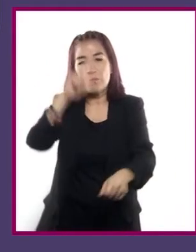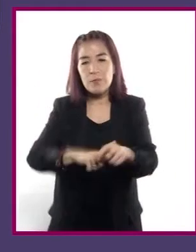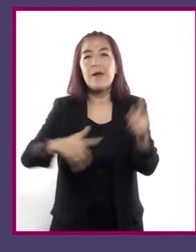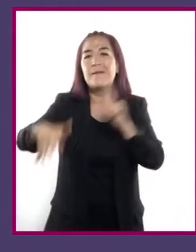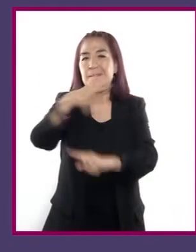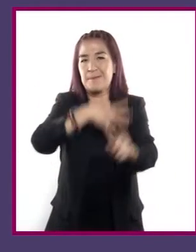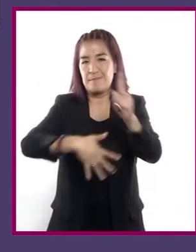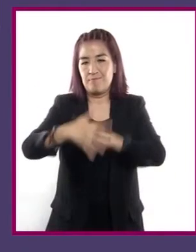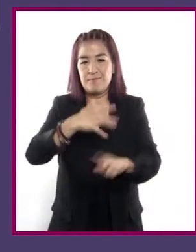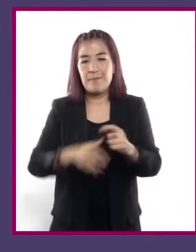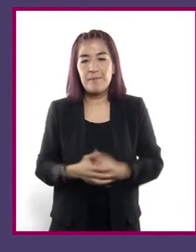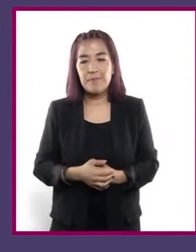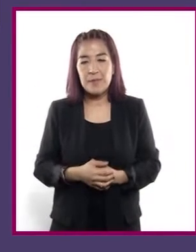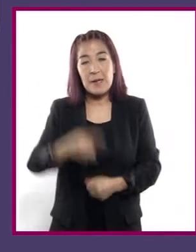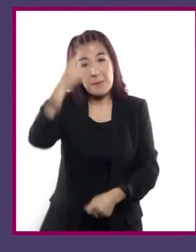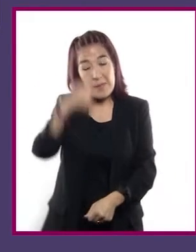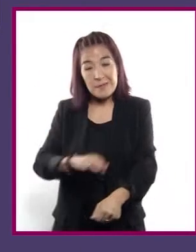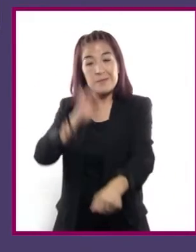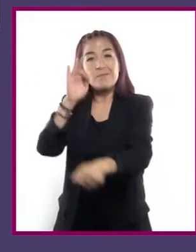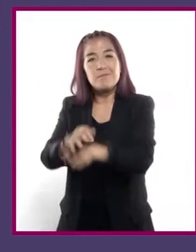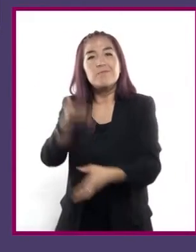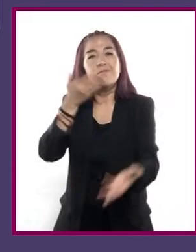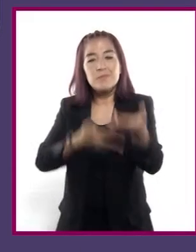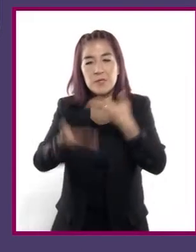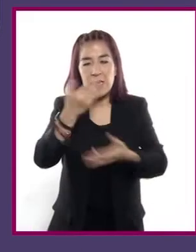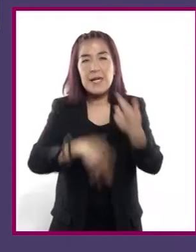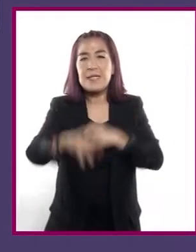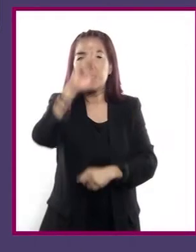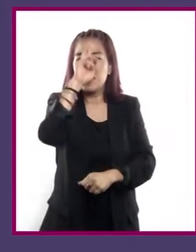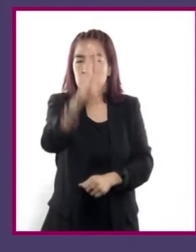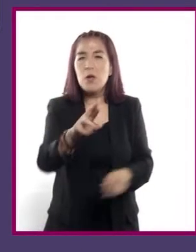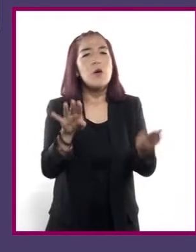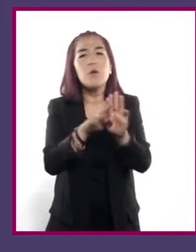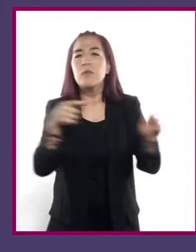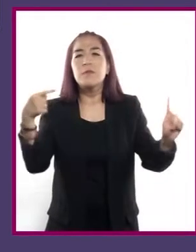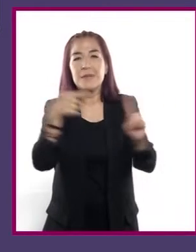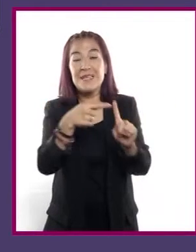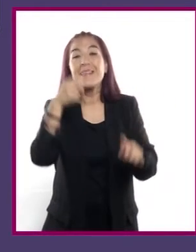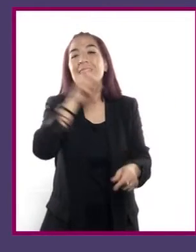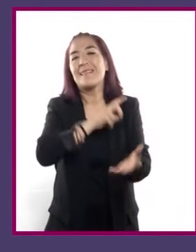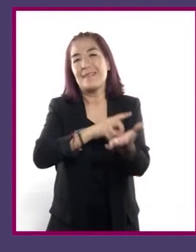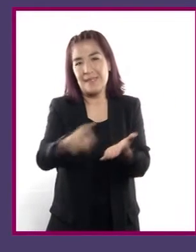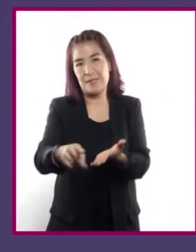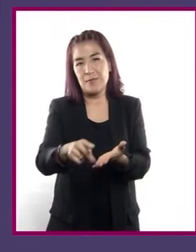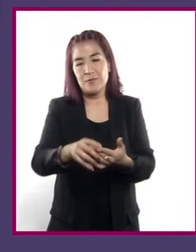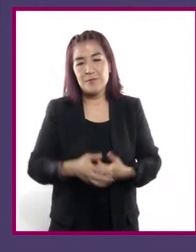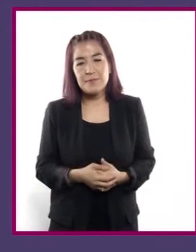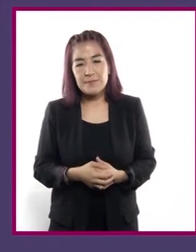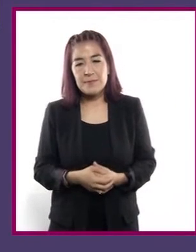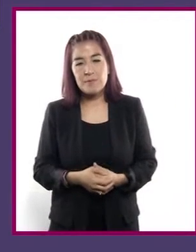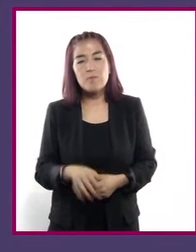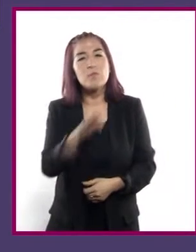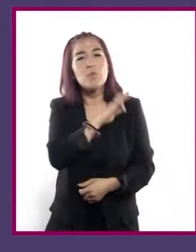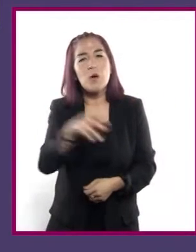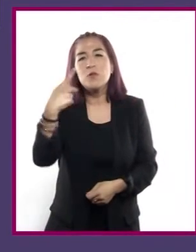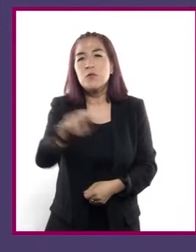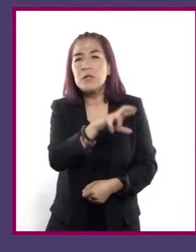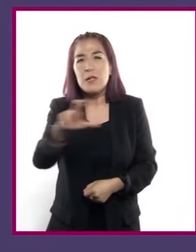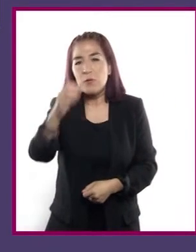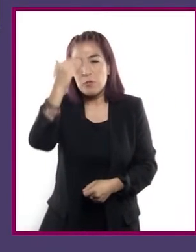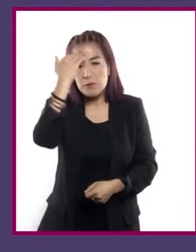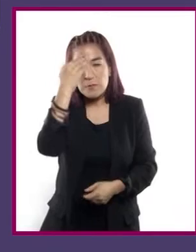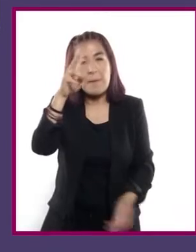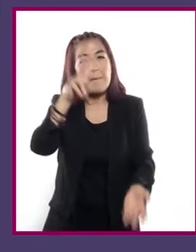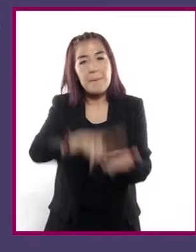población, favorecer la interacción respetuosa basada en derechos, lograr el reconocimiento